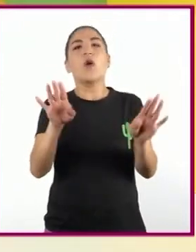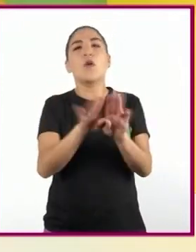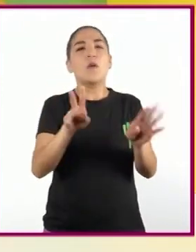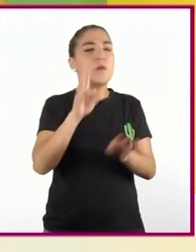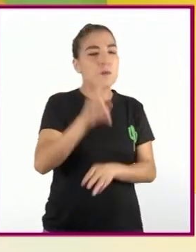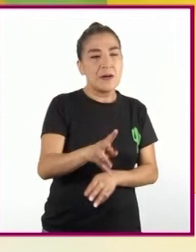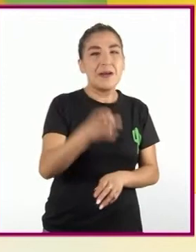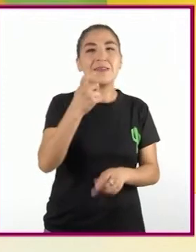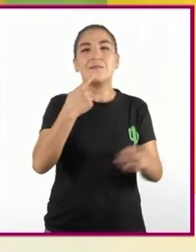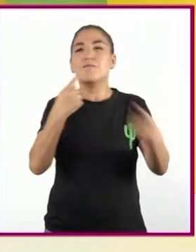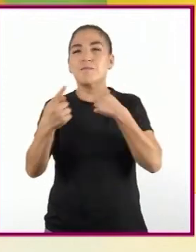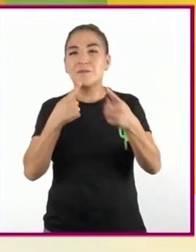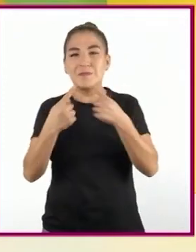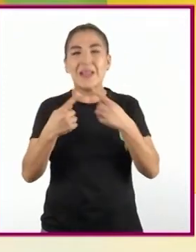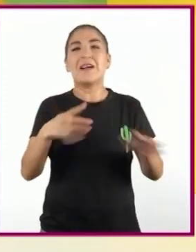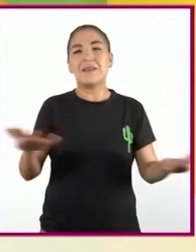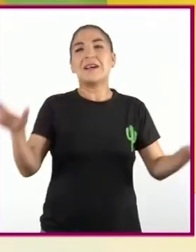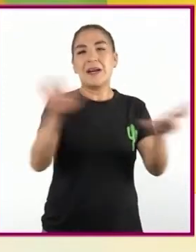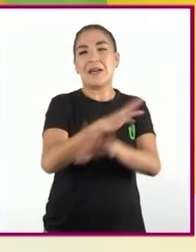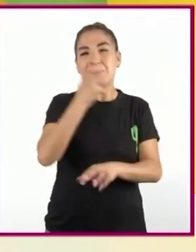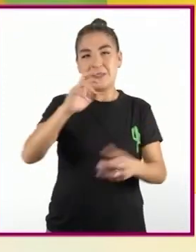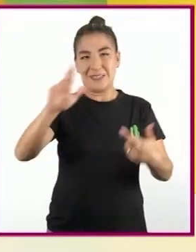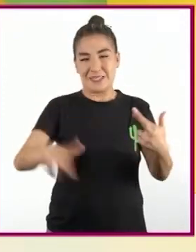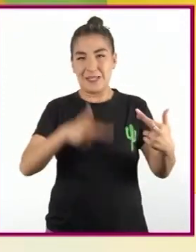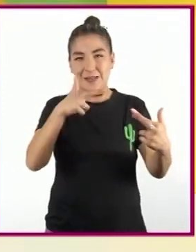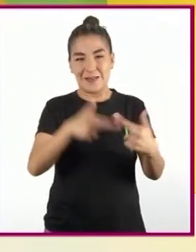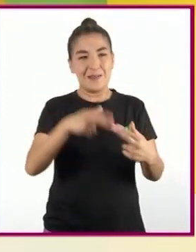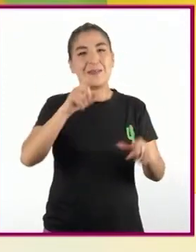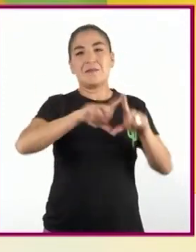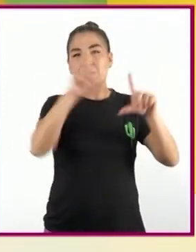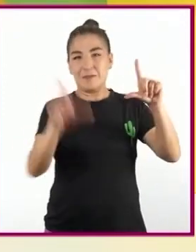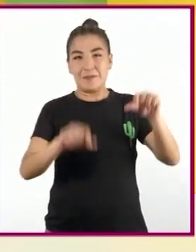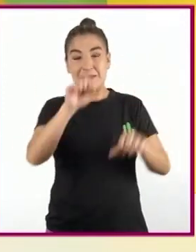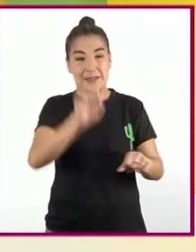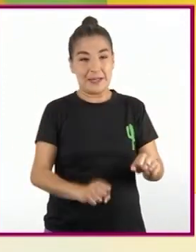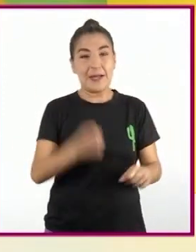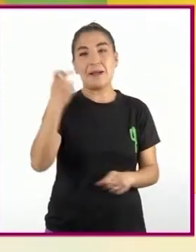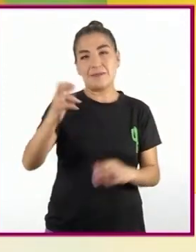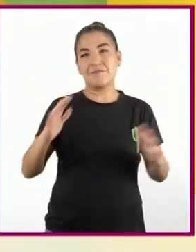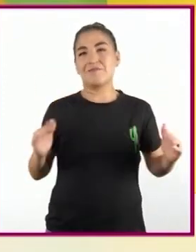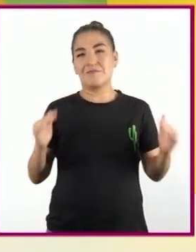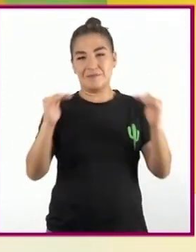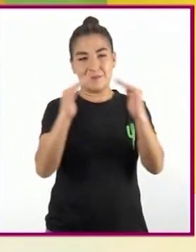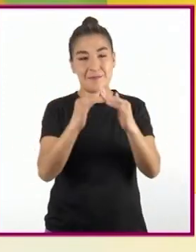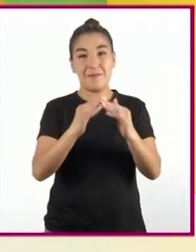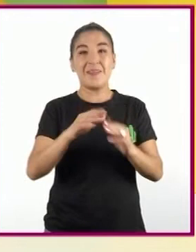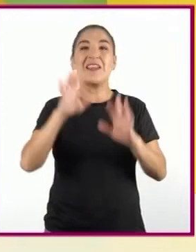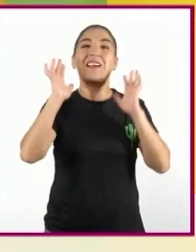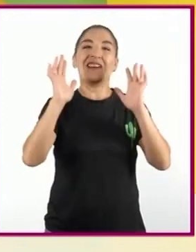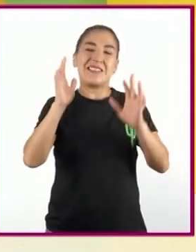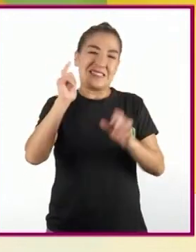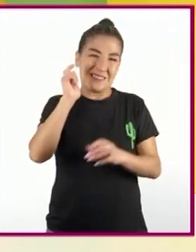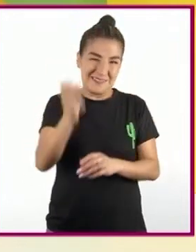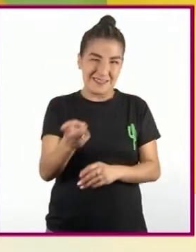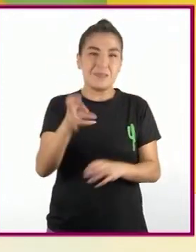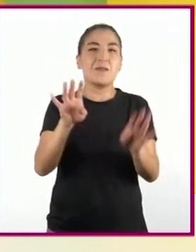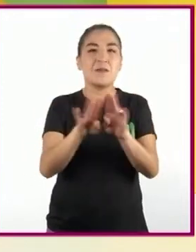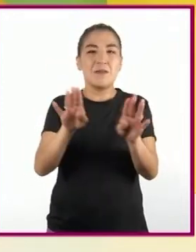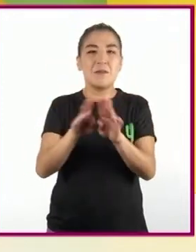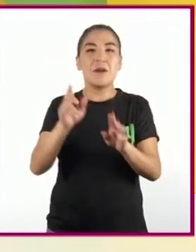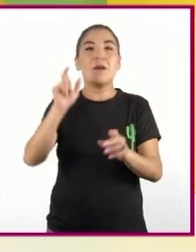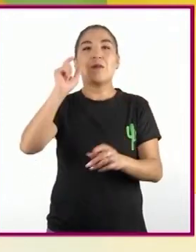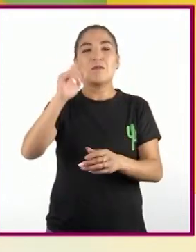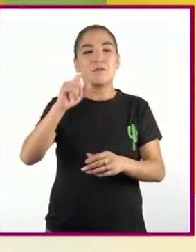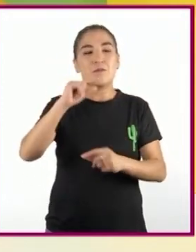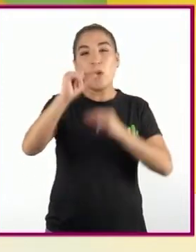demanda de la obsidiana en algunas regiones en Mesoamérica, que Teotihuacán, tras su decadencia, ya no pudo